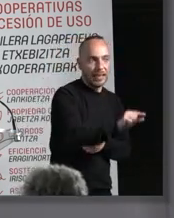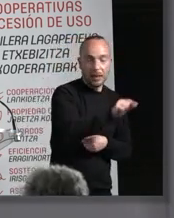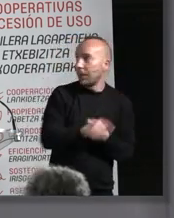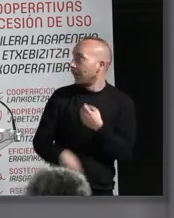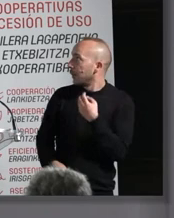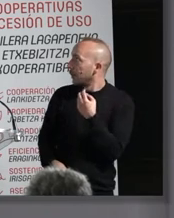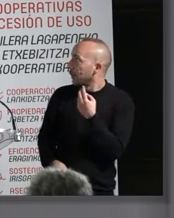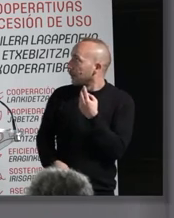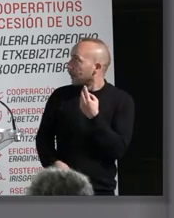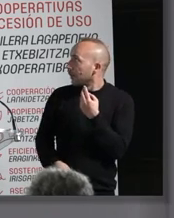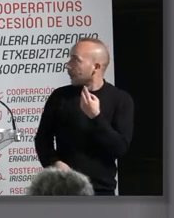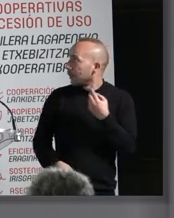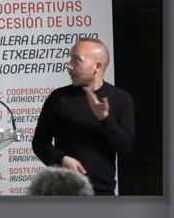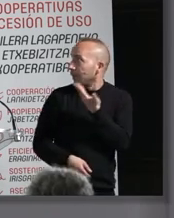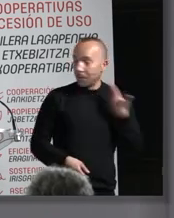están en el plano